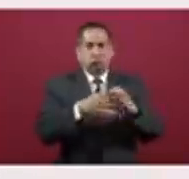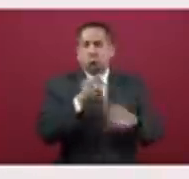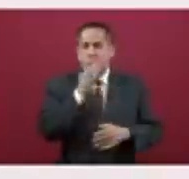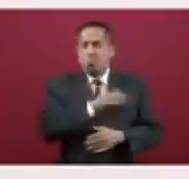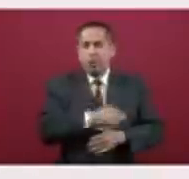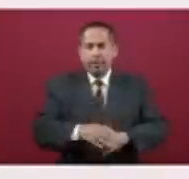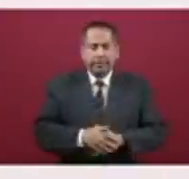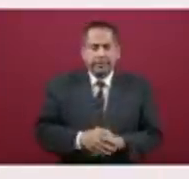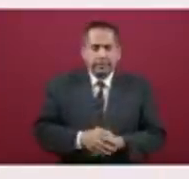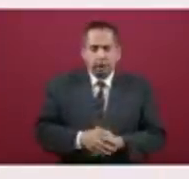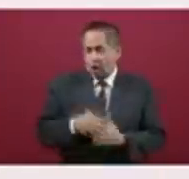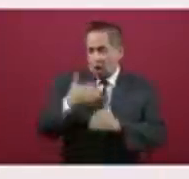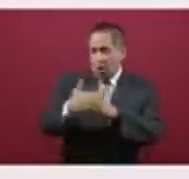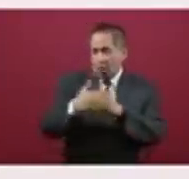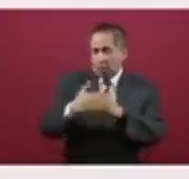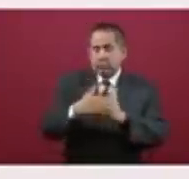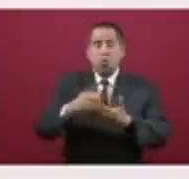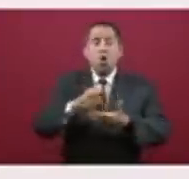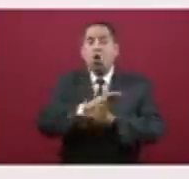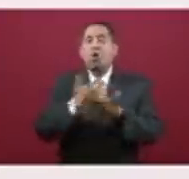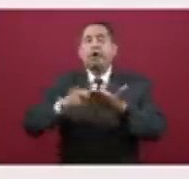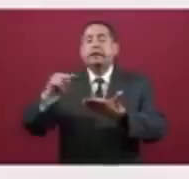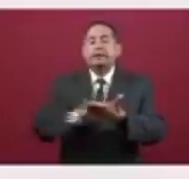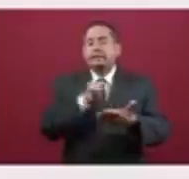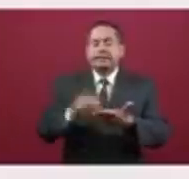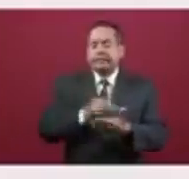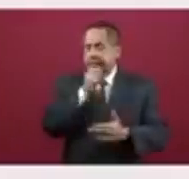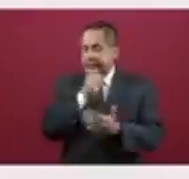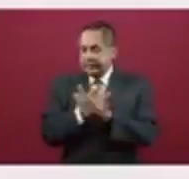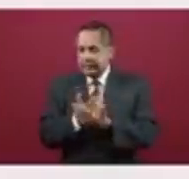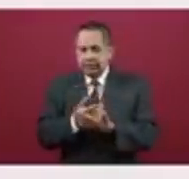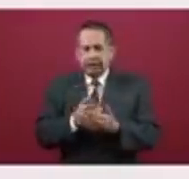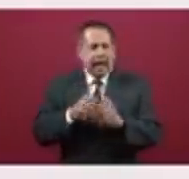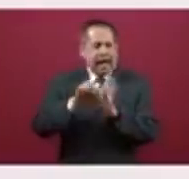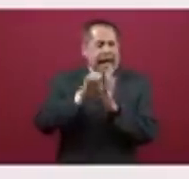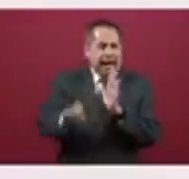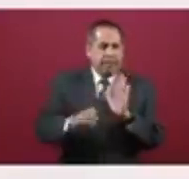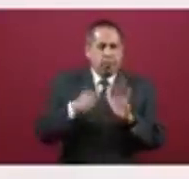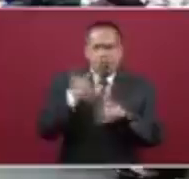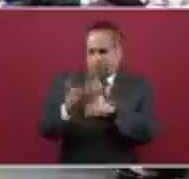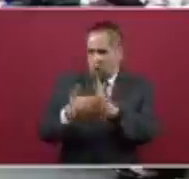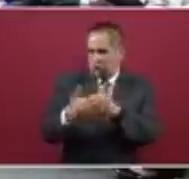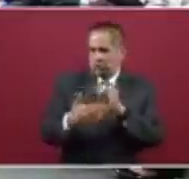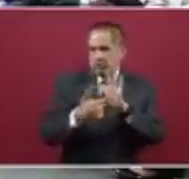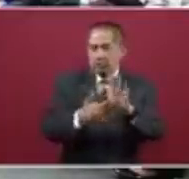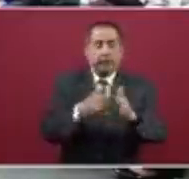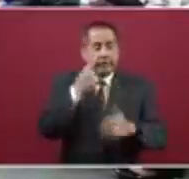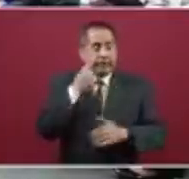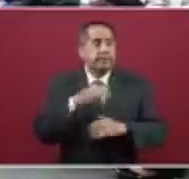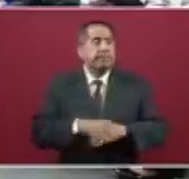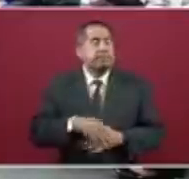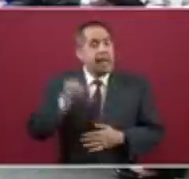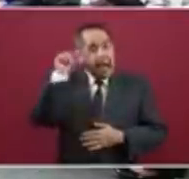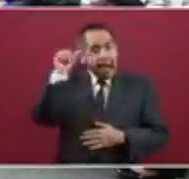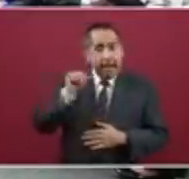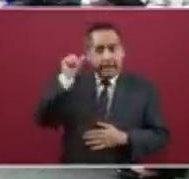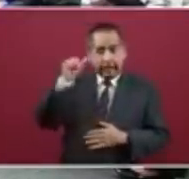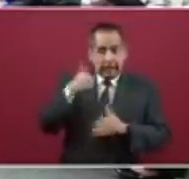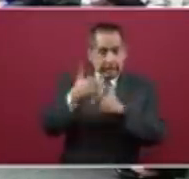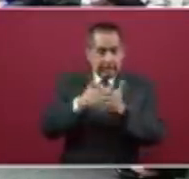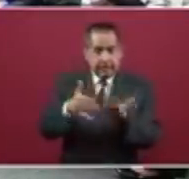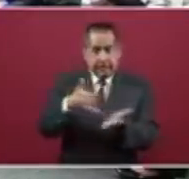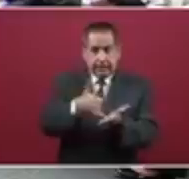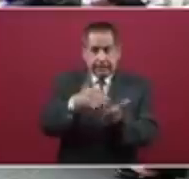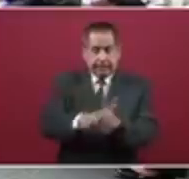proyectos estratégicos expongo algunos ejemplos en abril se publicará